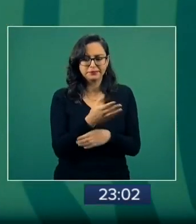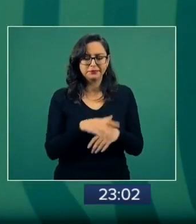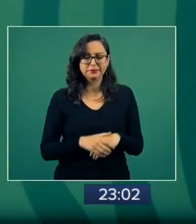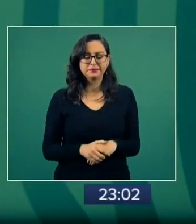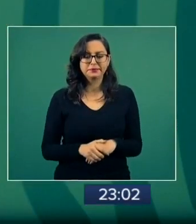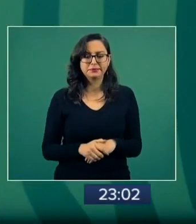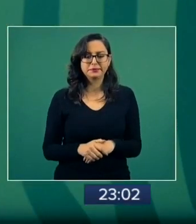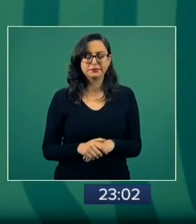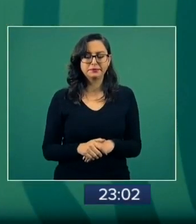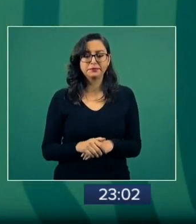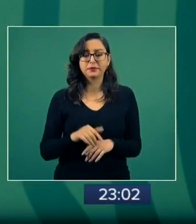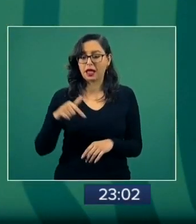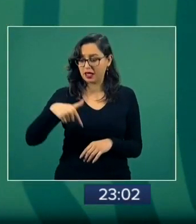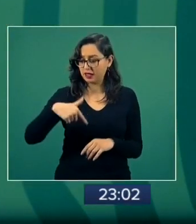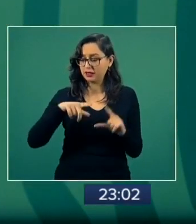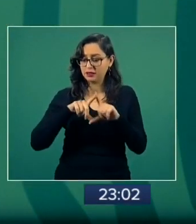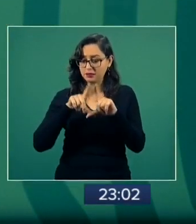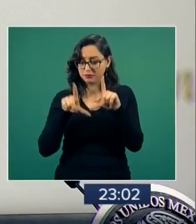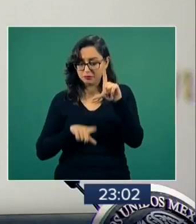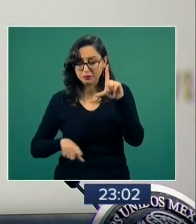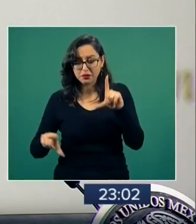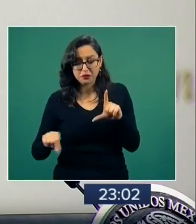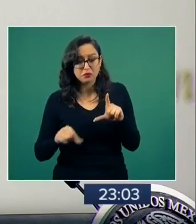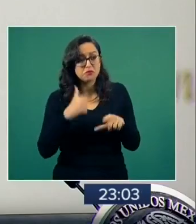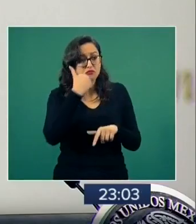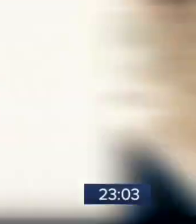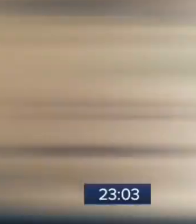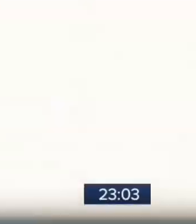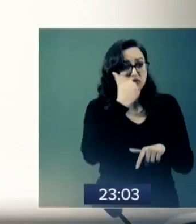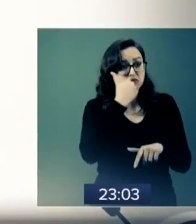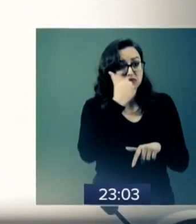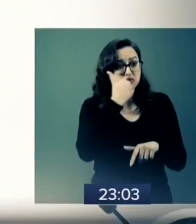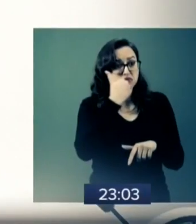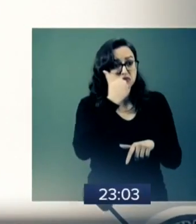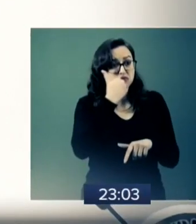le ofrece así lo político